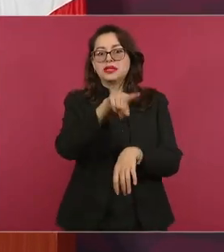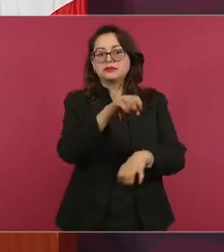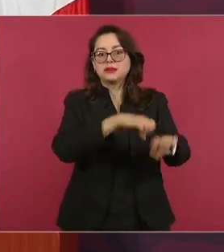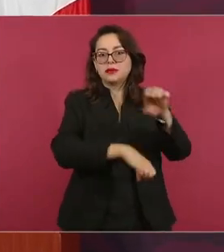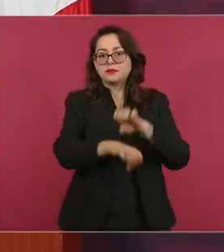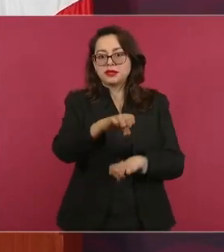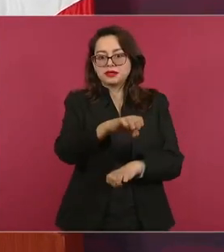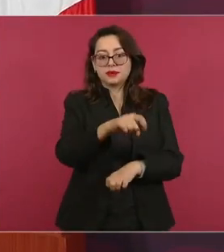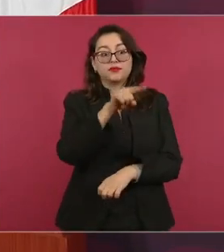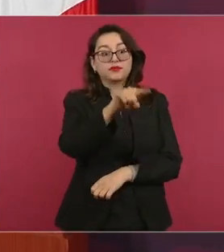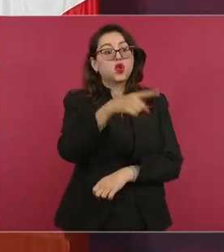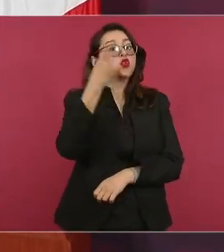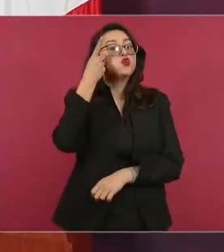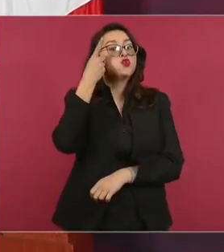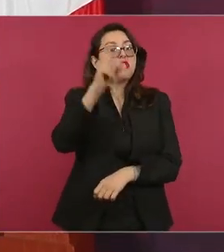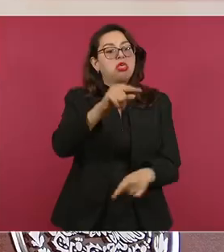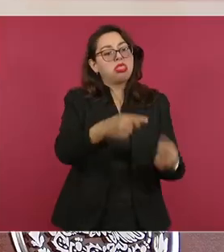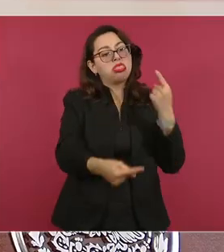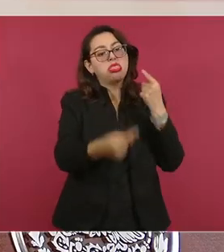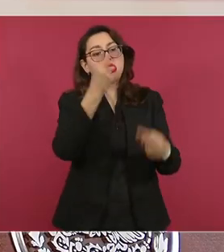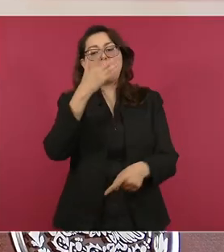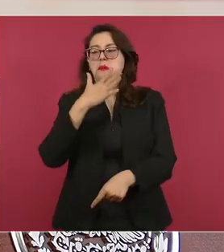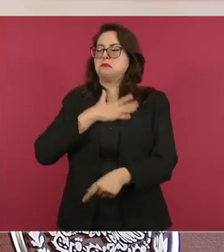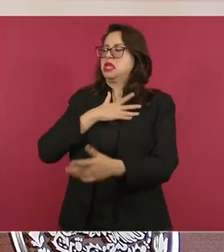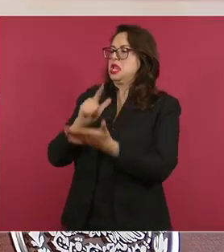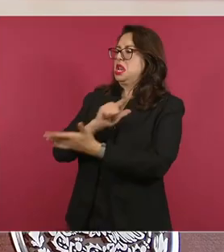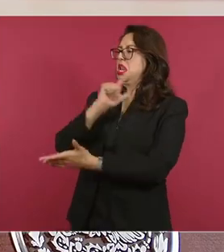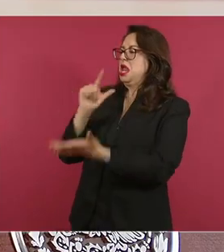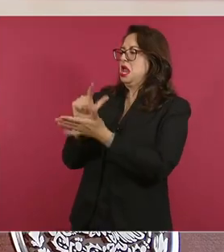conforme a la ley y demás. Ya cuando